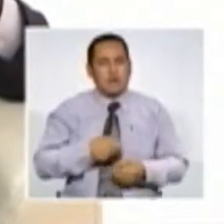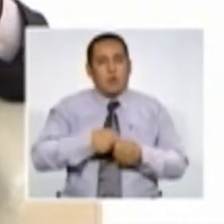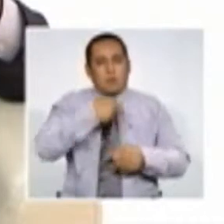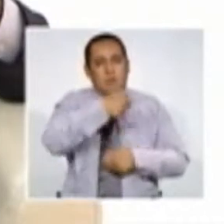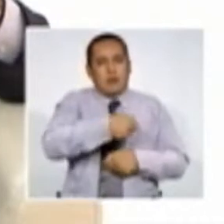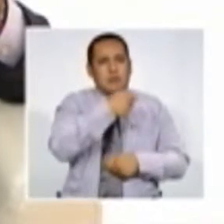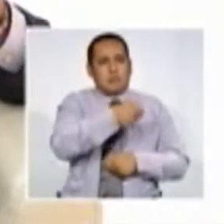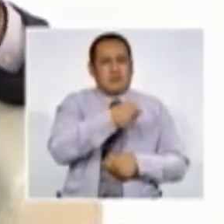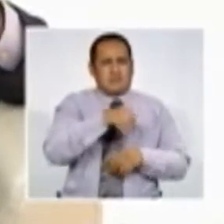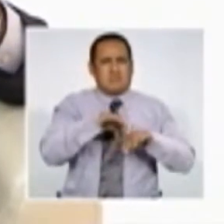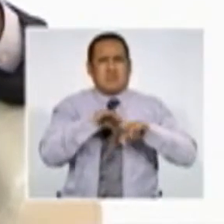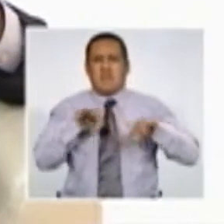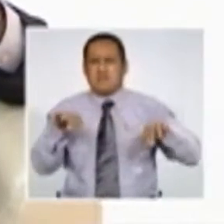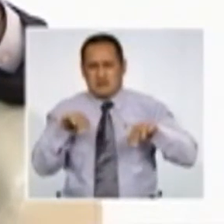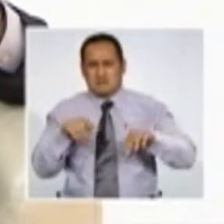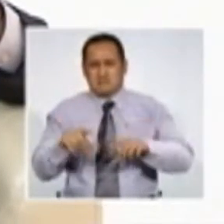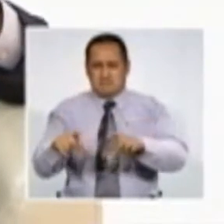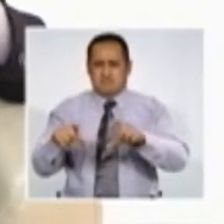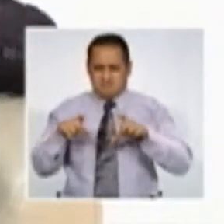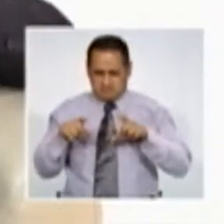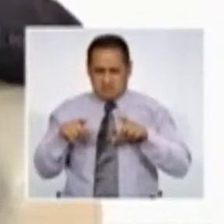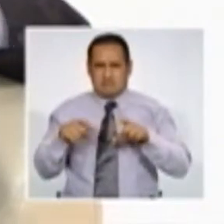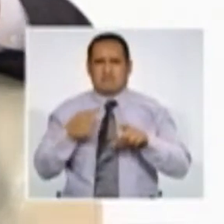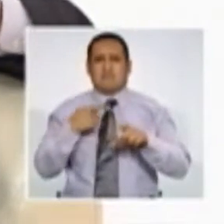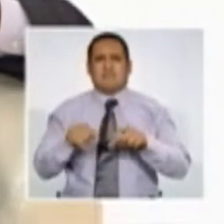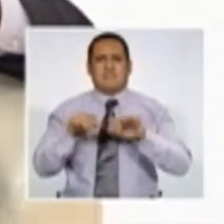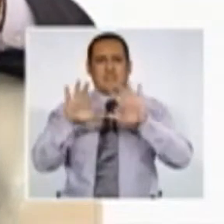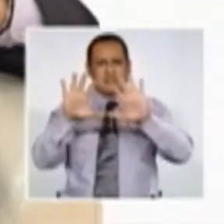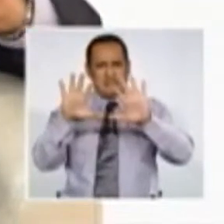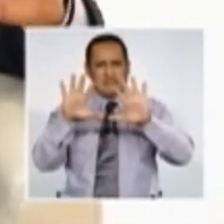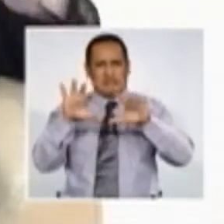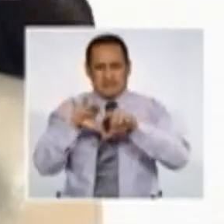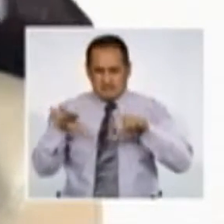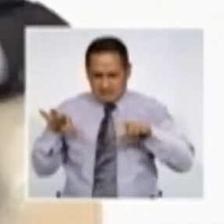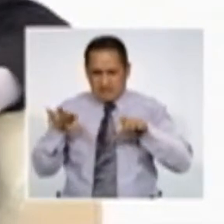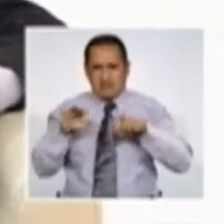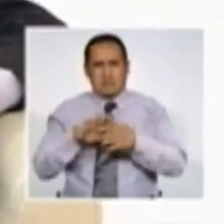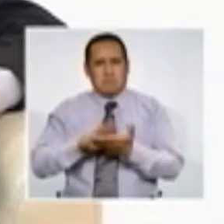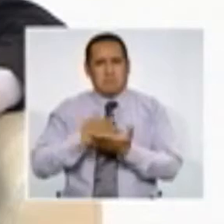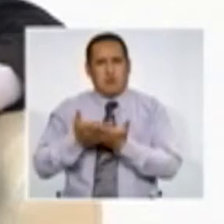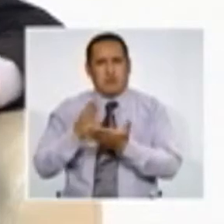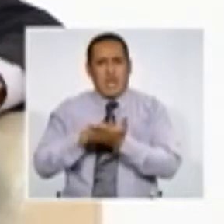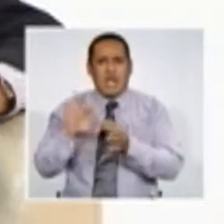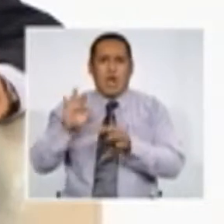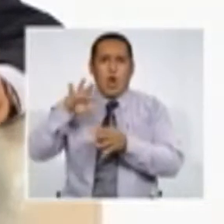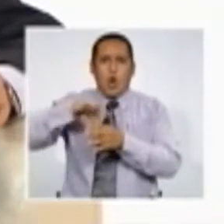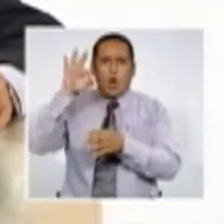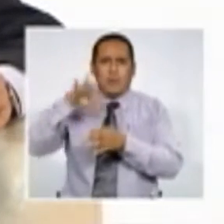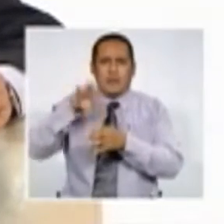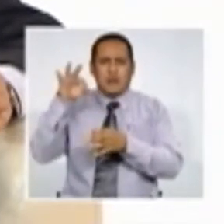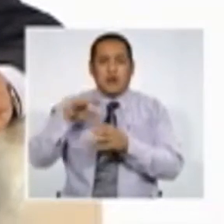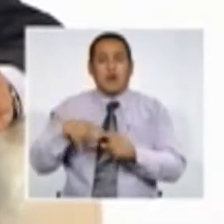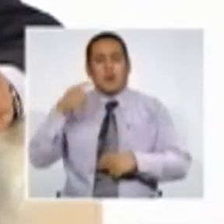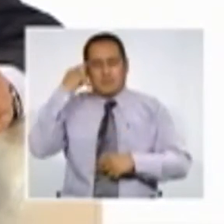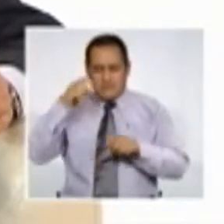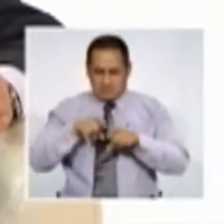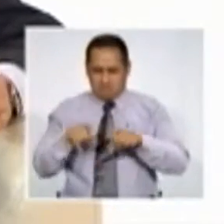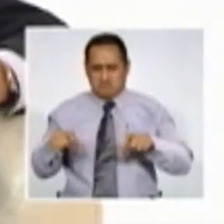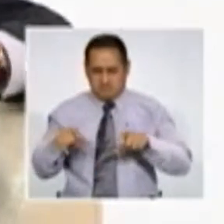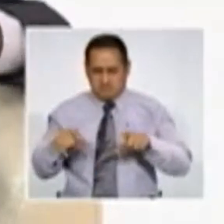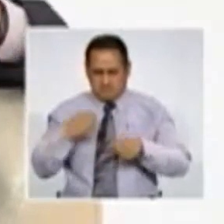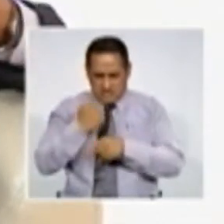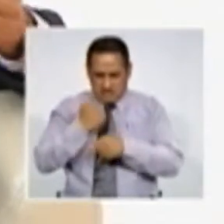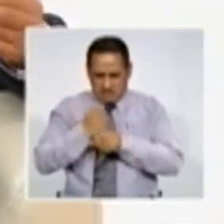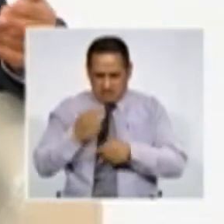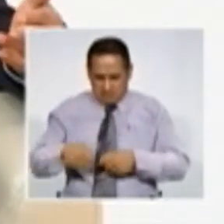servicio. Entonces, ¿qué es eso de que me vas a poner en la boleta 10 tarjetas de bingo, como algunos colegios lo hacen? O cuotas extraordinarias.